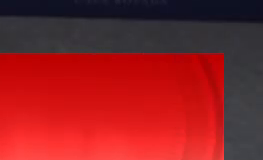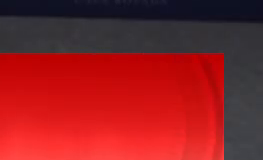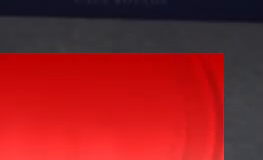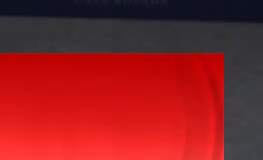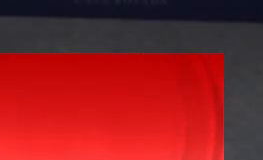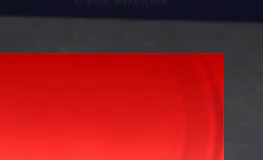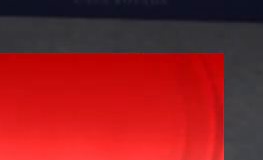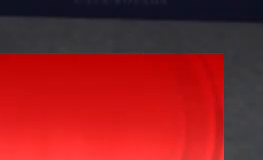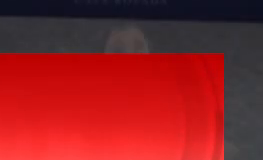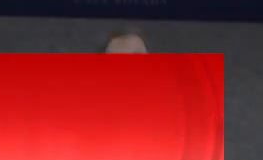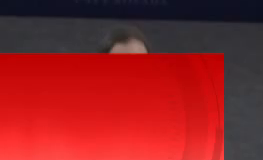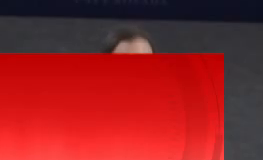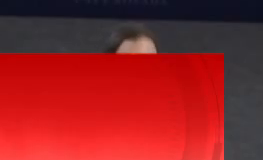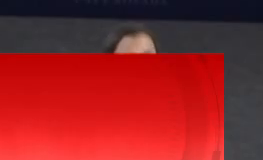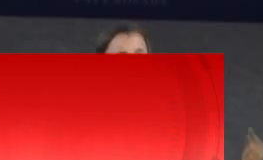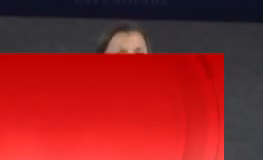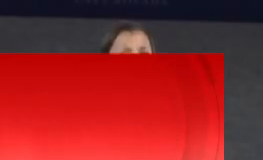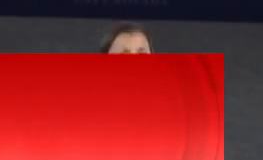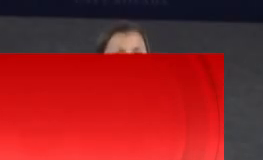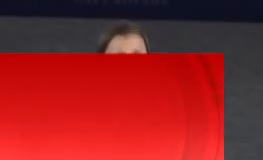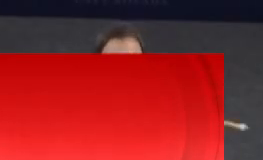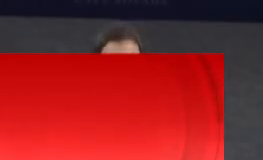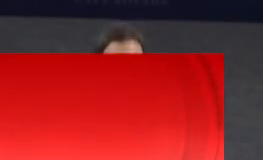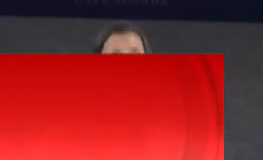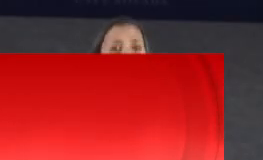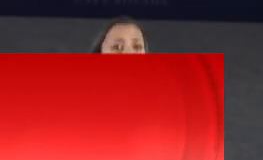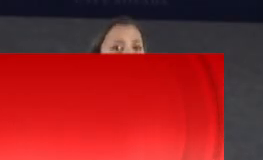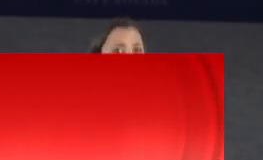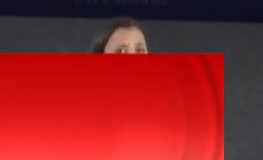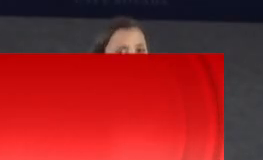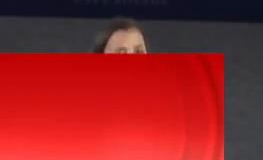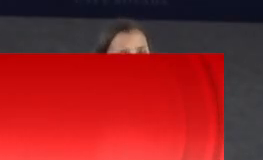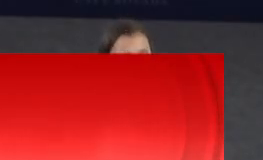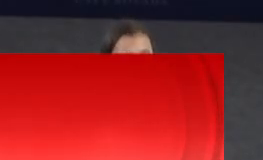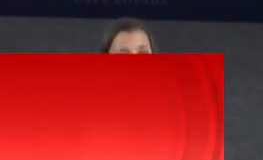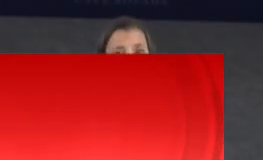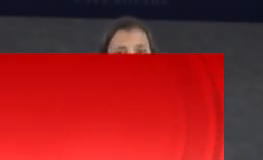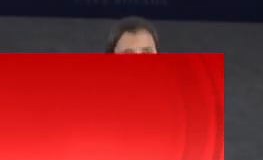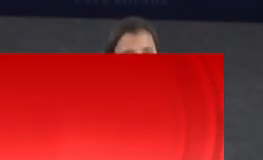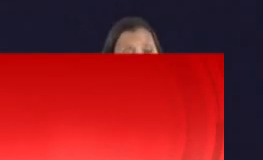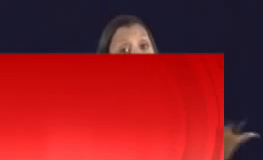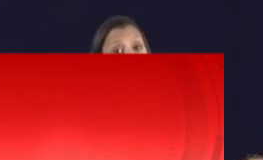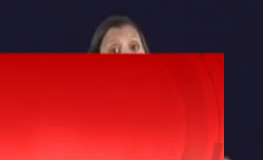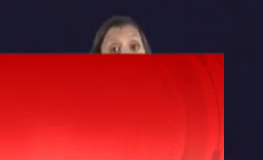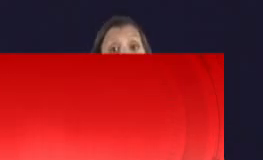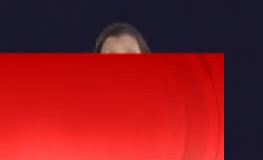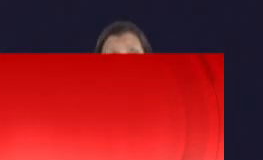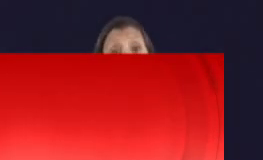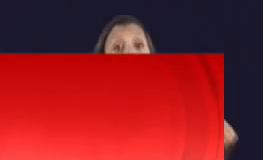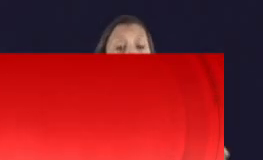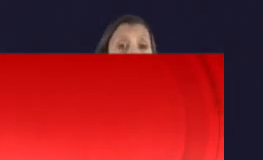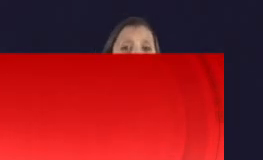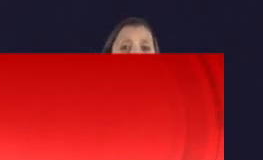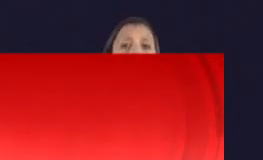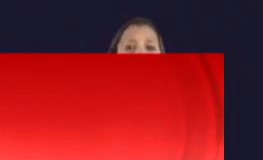¿cómo están? Tanto tiempo sin verlos. Un placer estar acá. Bueno, arrancamos con la agenda